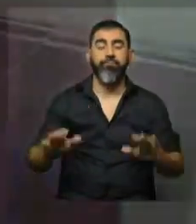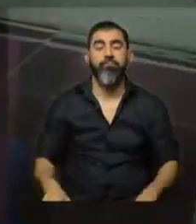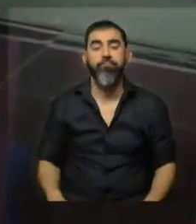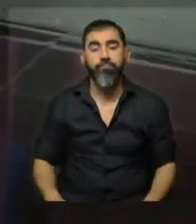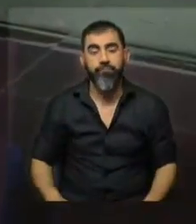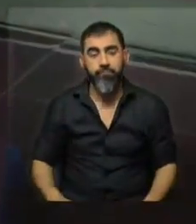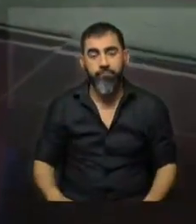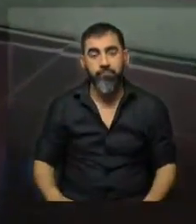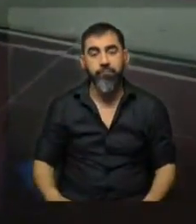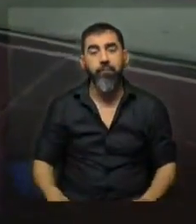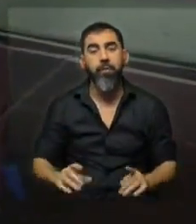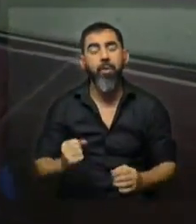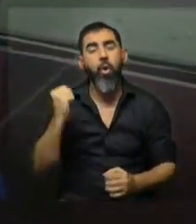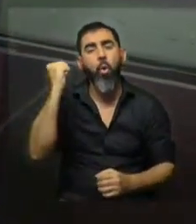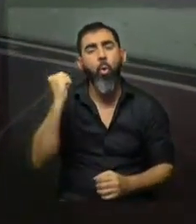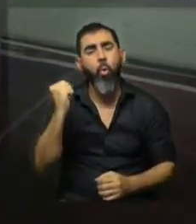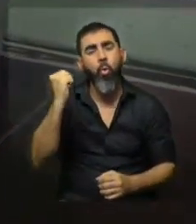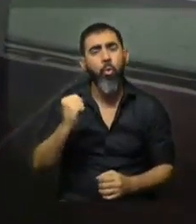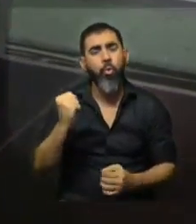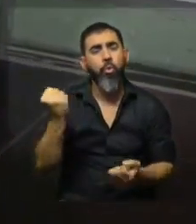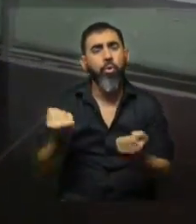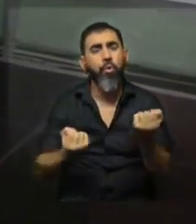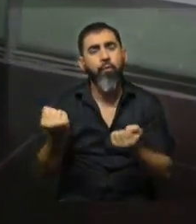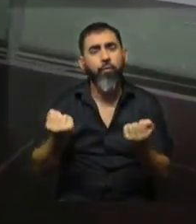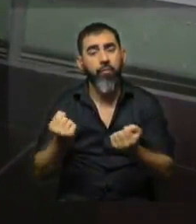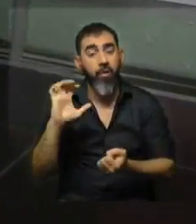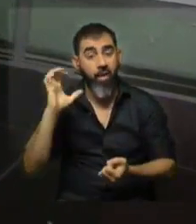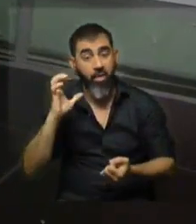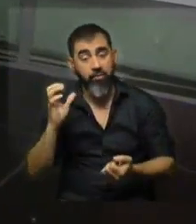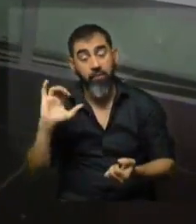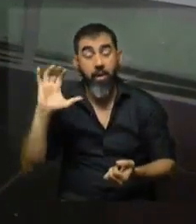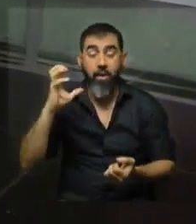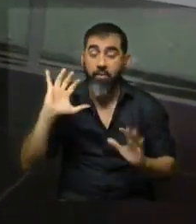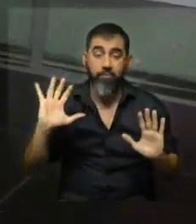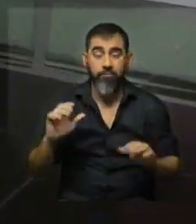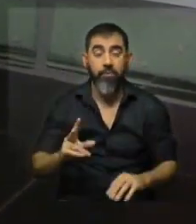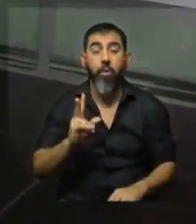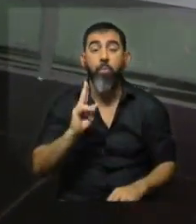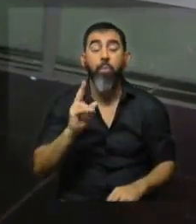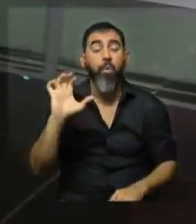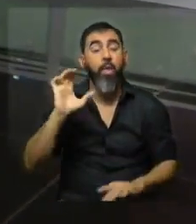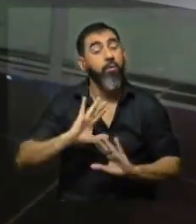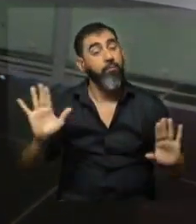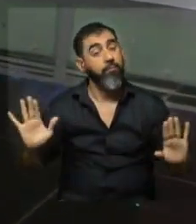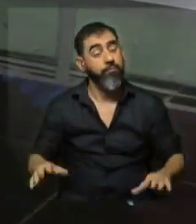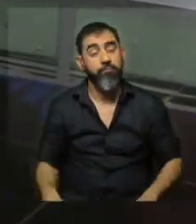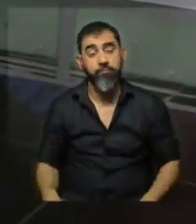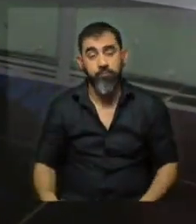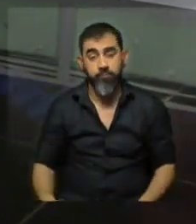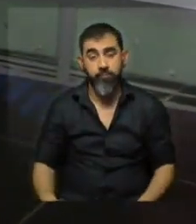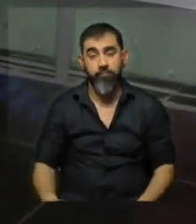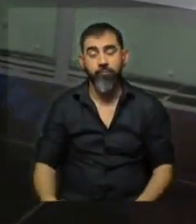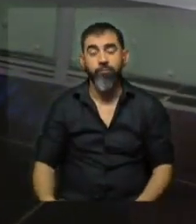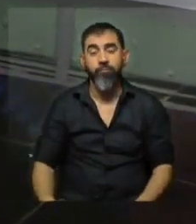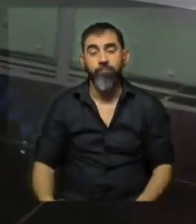con los ómnibus de transporte colectivo, ¿no? Que tienen que sí o sí circular? ¿Radio? No se puede escuchar la radio. Como dice Tabaré Cardoso, el tipo de la radio me lo